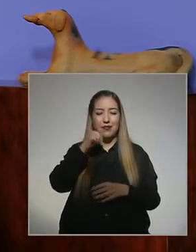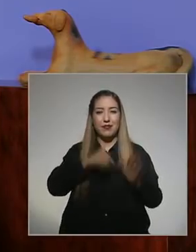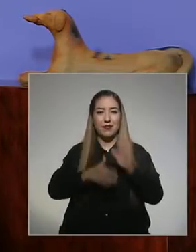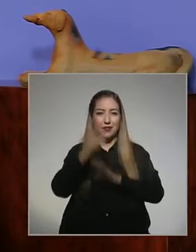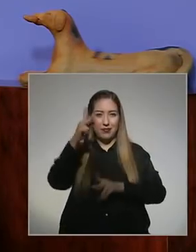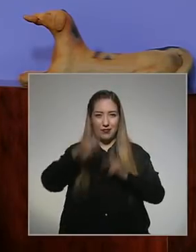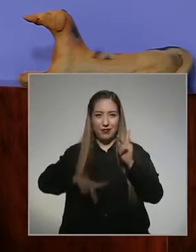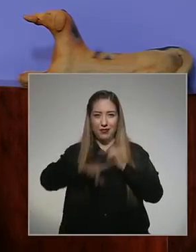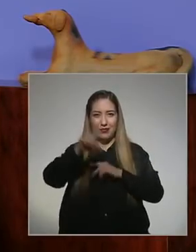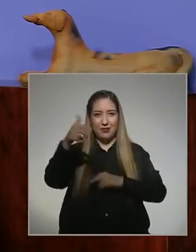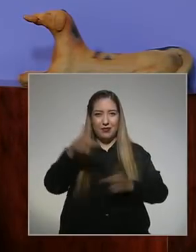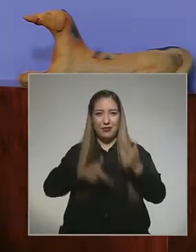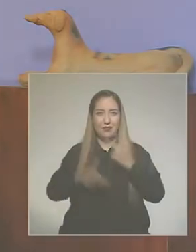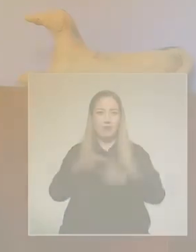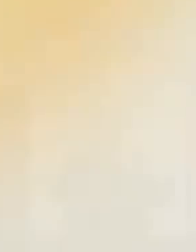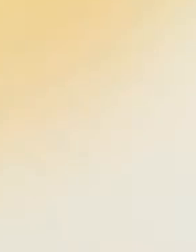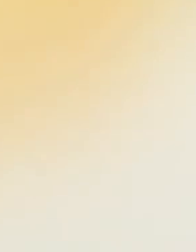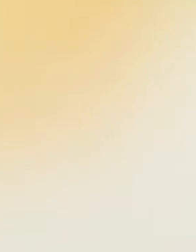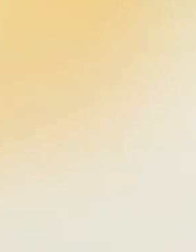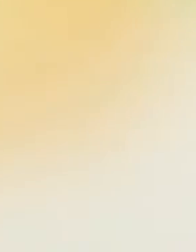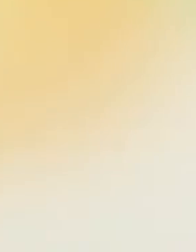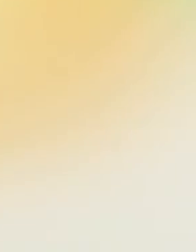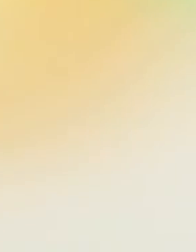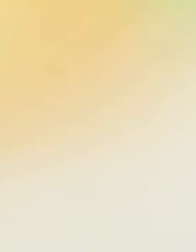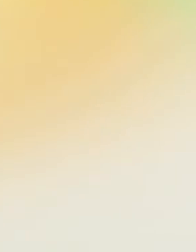corte y volvemos.